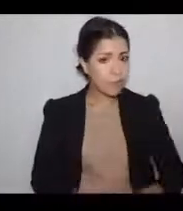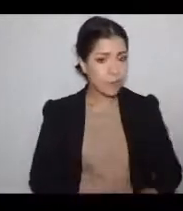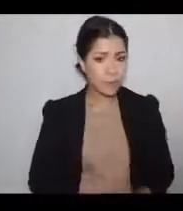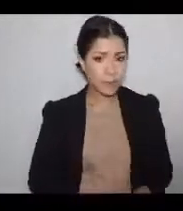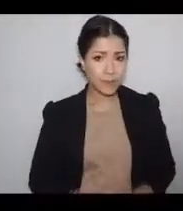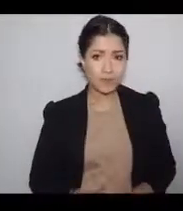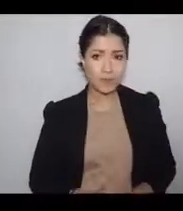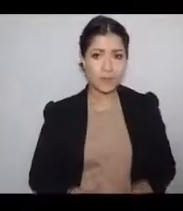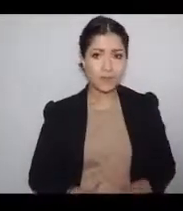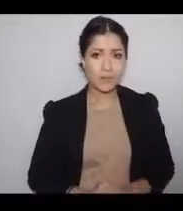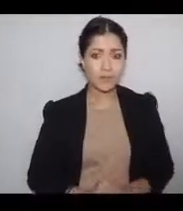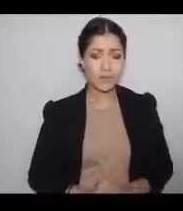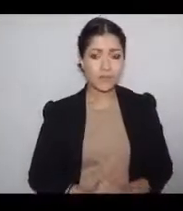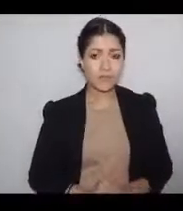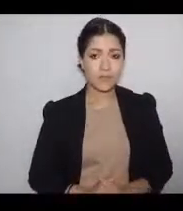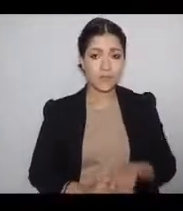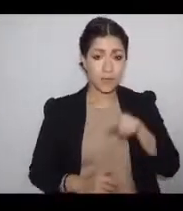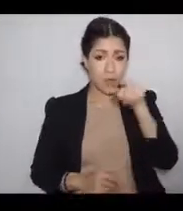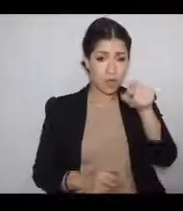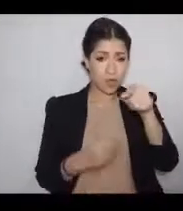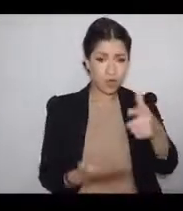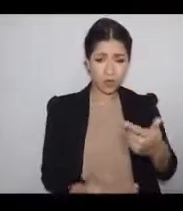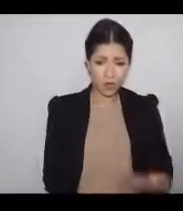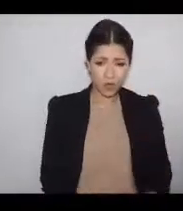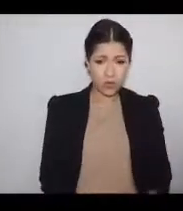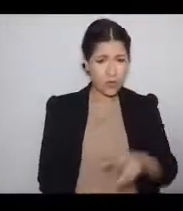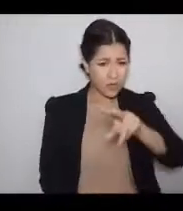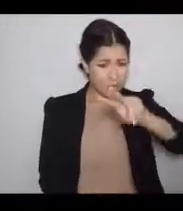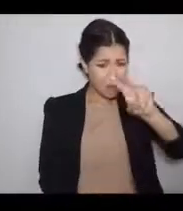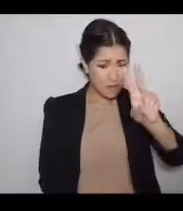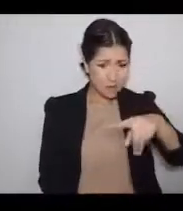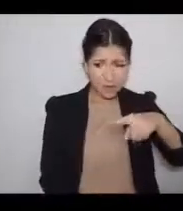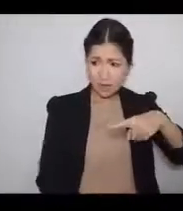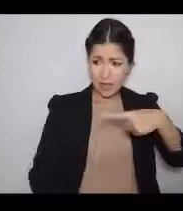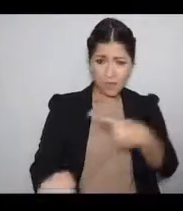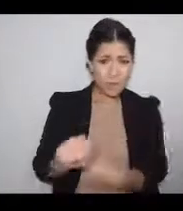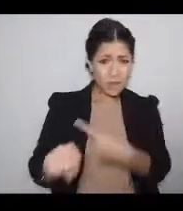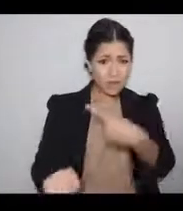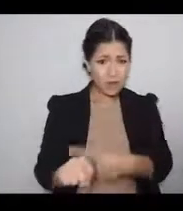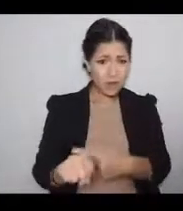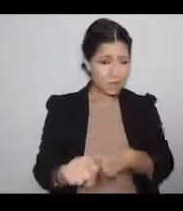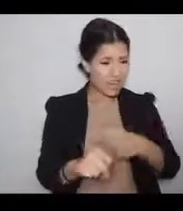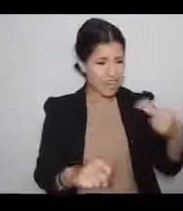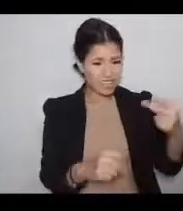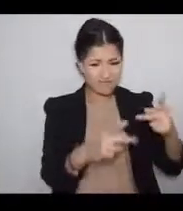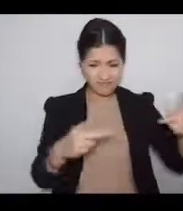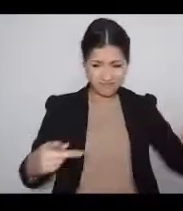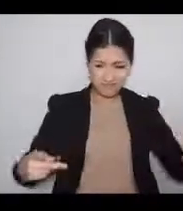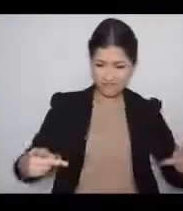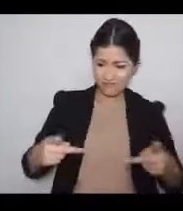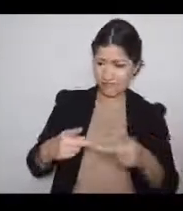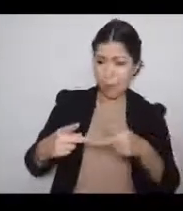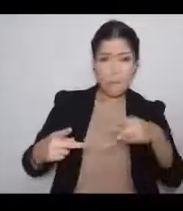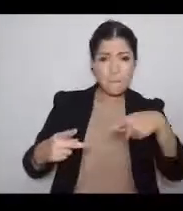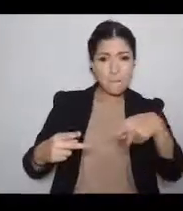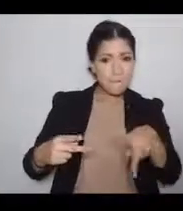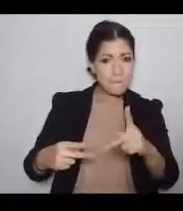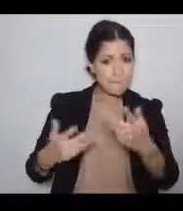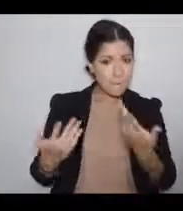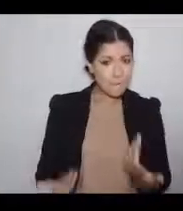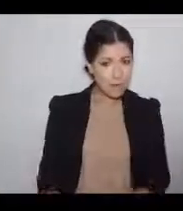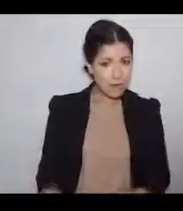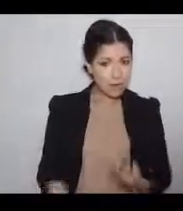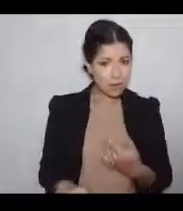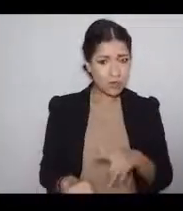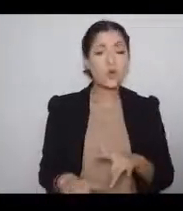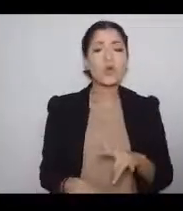¡Sol! ¡Estás enfermo de precisión y vives entre relojes imprecisos! Alguien que ve